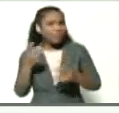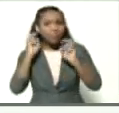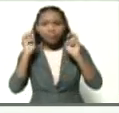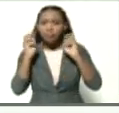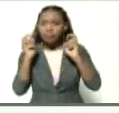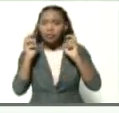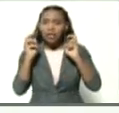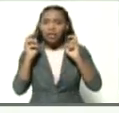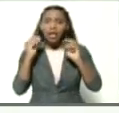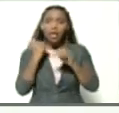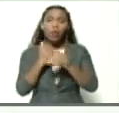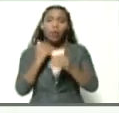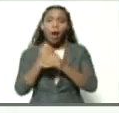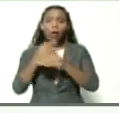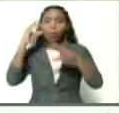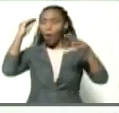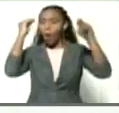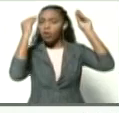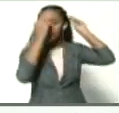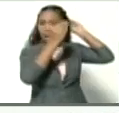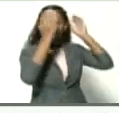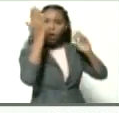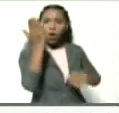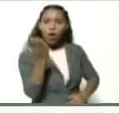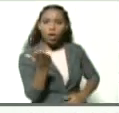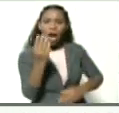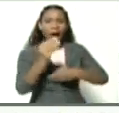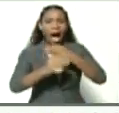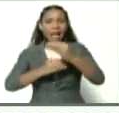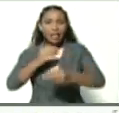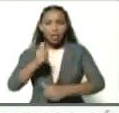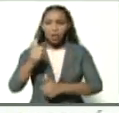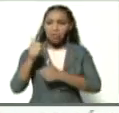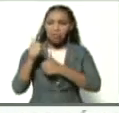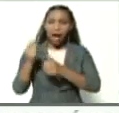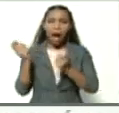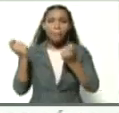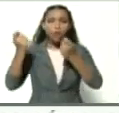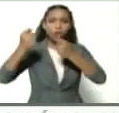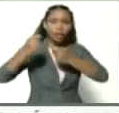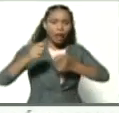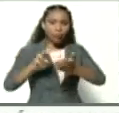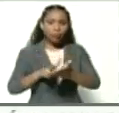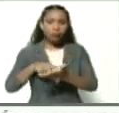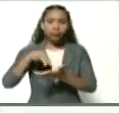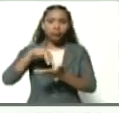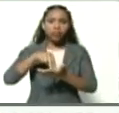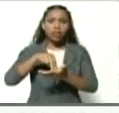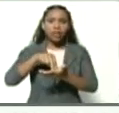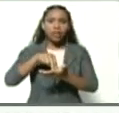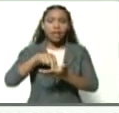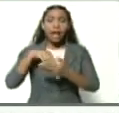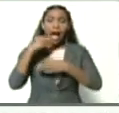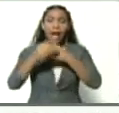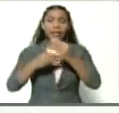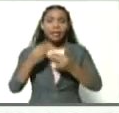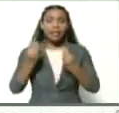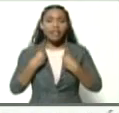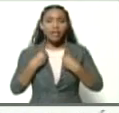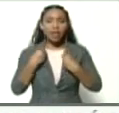José Gregorio Hernández, haciendo el bien. Apostar por la resurrección es vivir como vivió